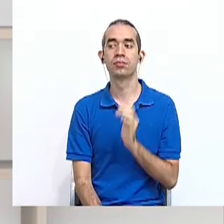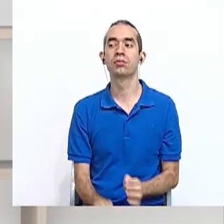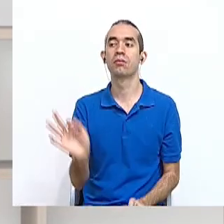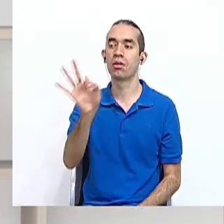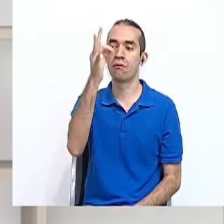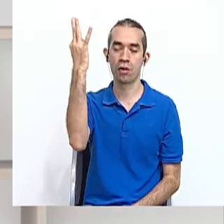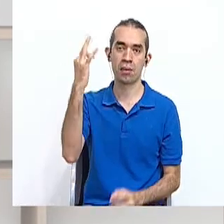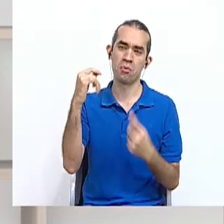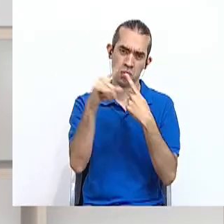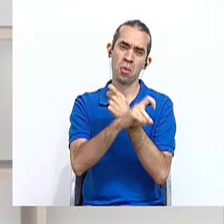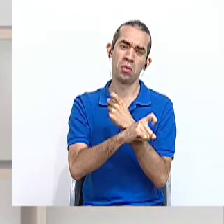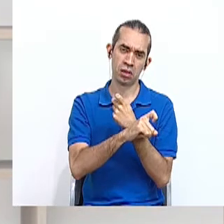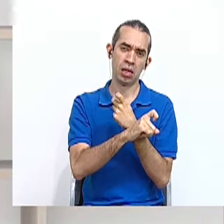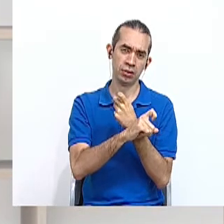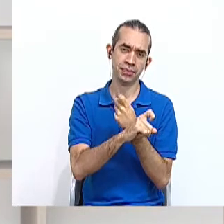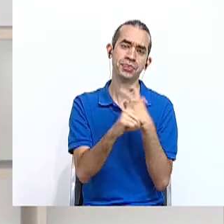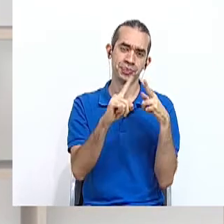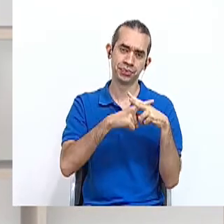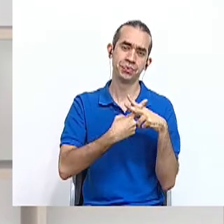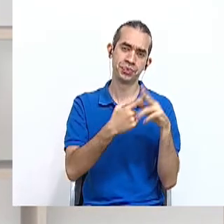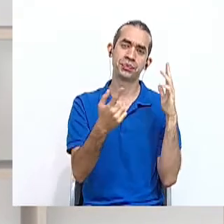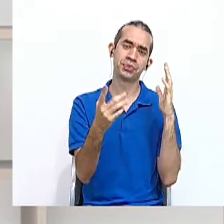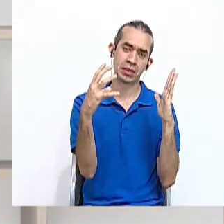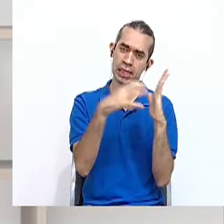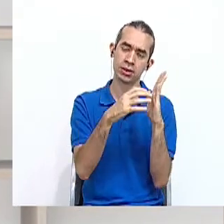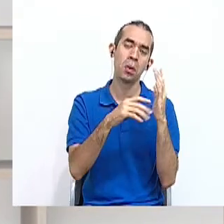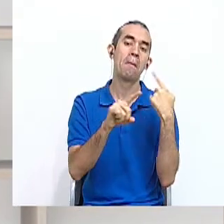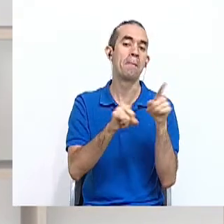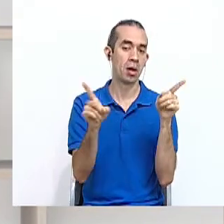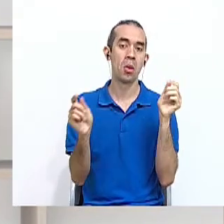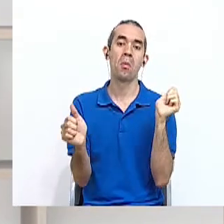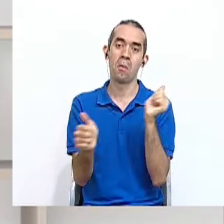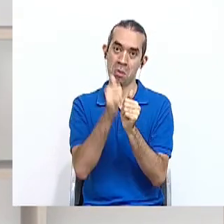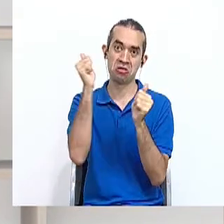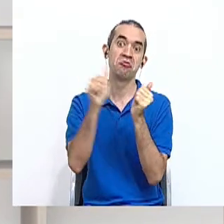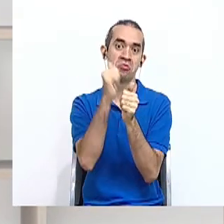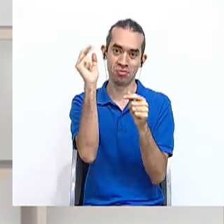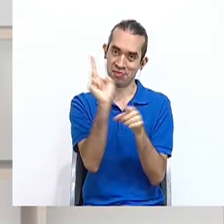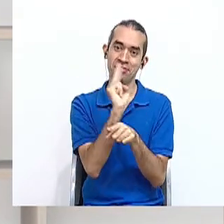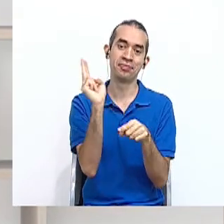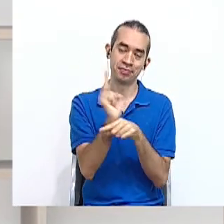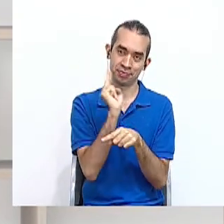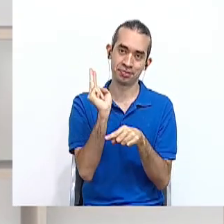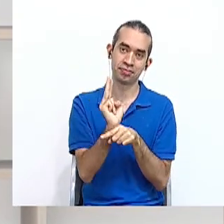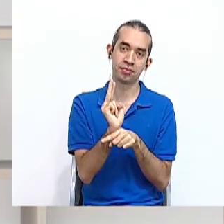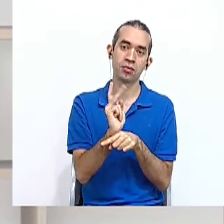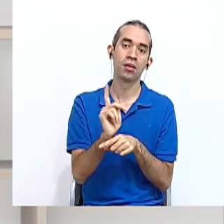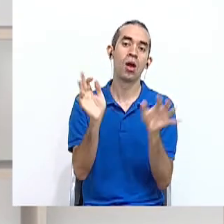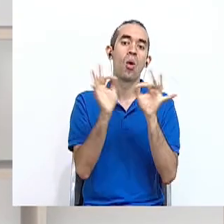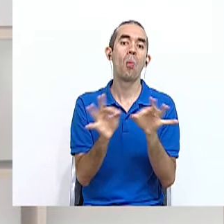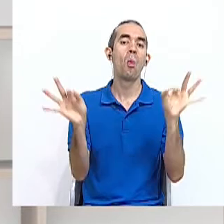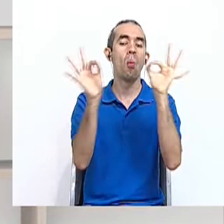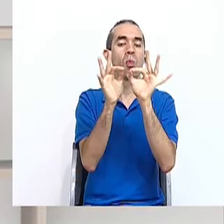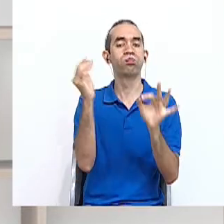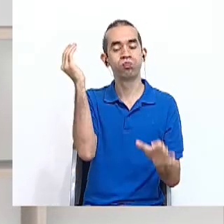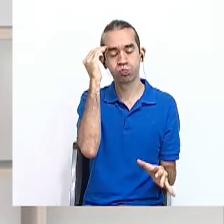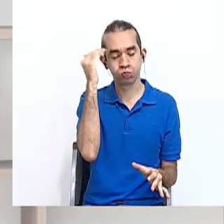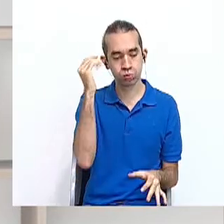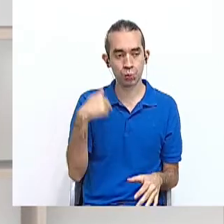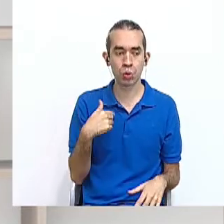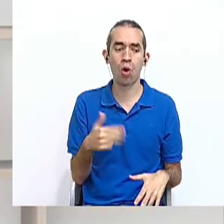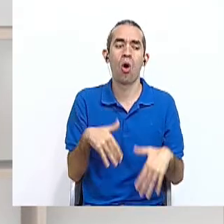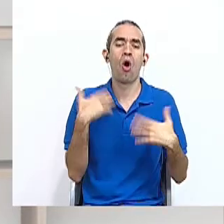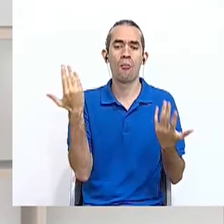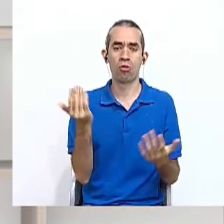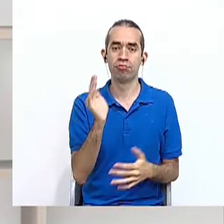muy complicada de introducir un texto, pero es una de las formas que más se utilizan. Lo importante aquí es saber cómo yo puedo